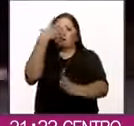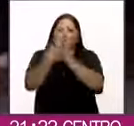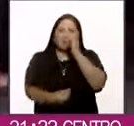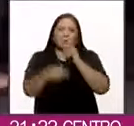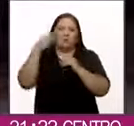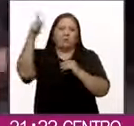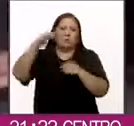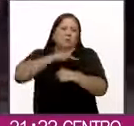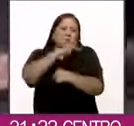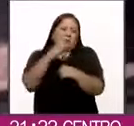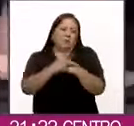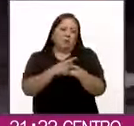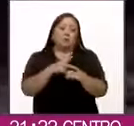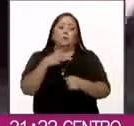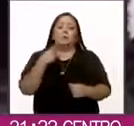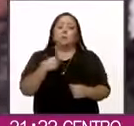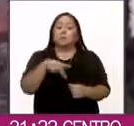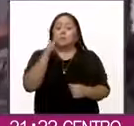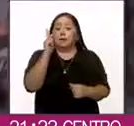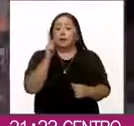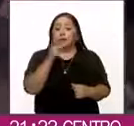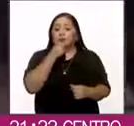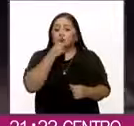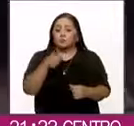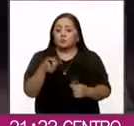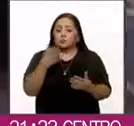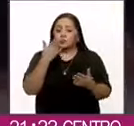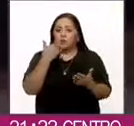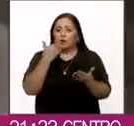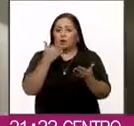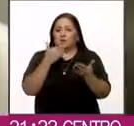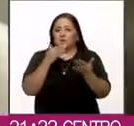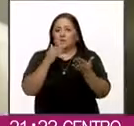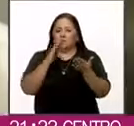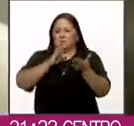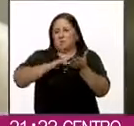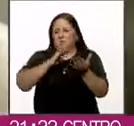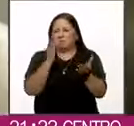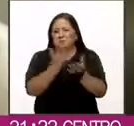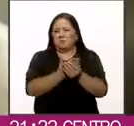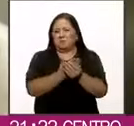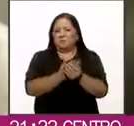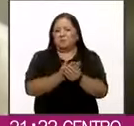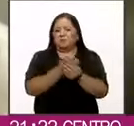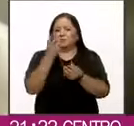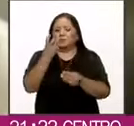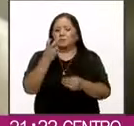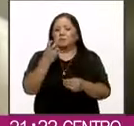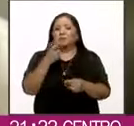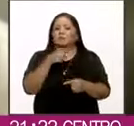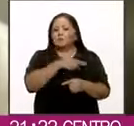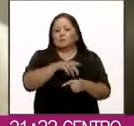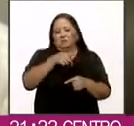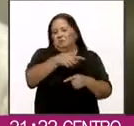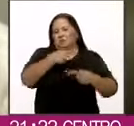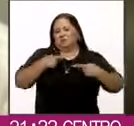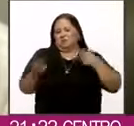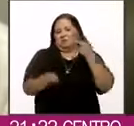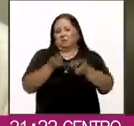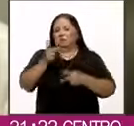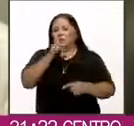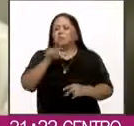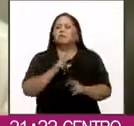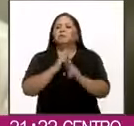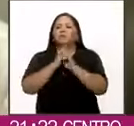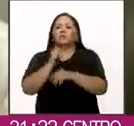beneficio de la protección complementaria. Si ni siquiera tiene el beneficio de la protección complementaria, en cuyo caso entonces la respuesta o la resolución que